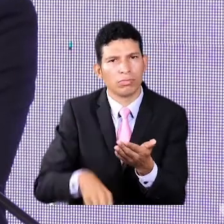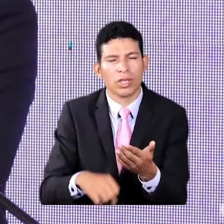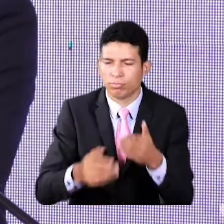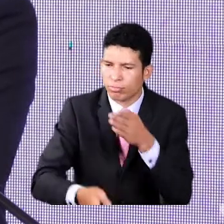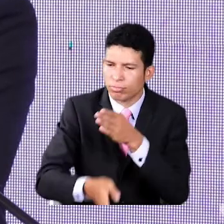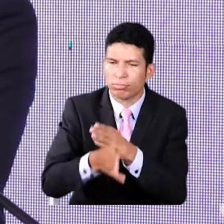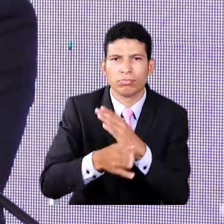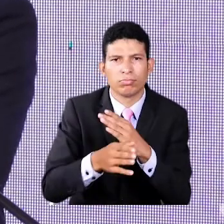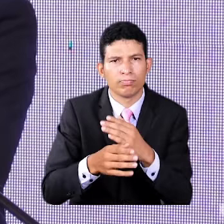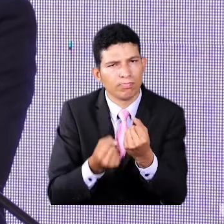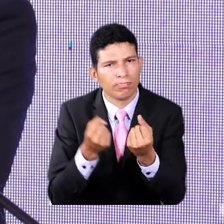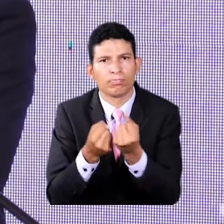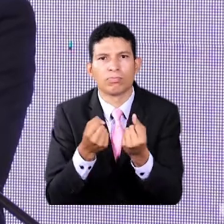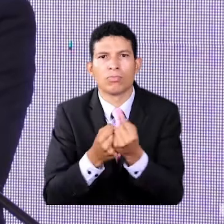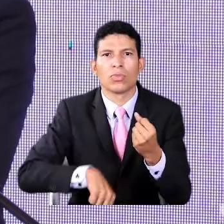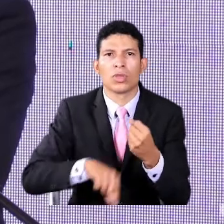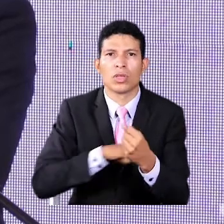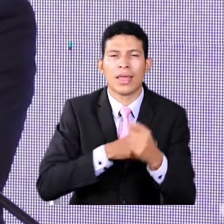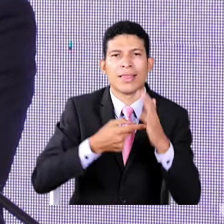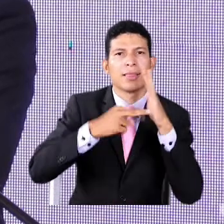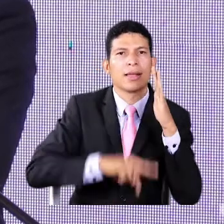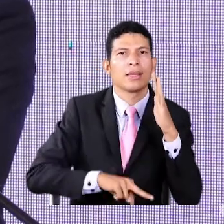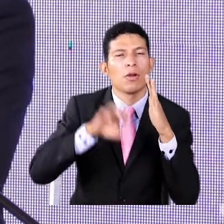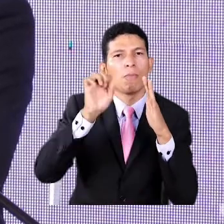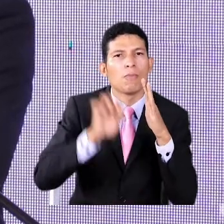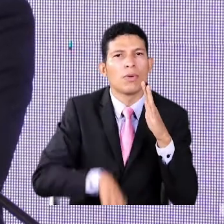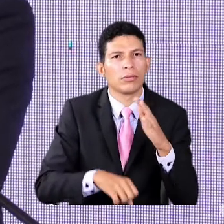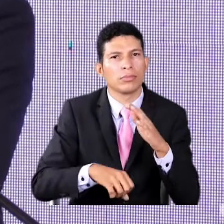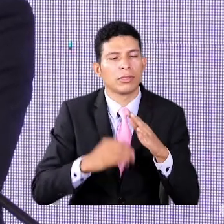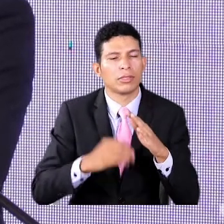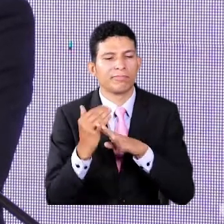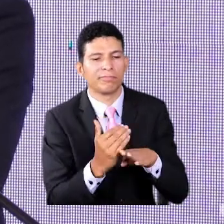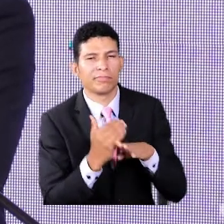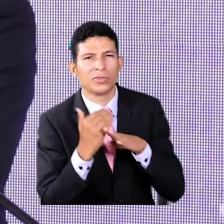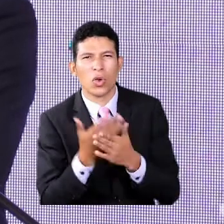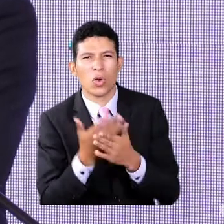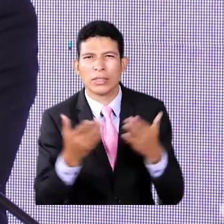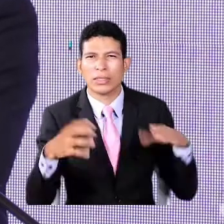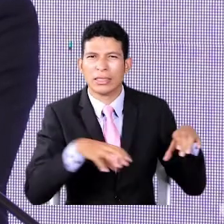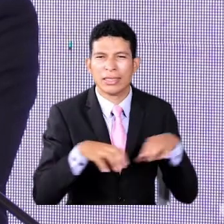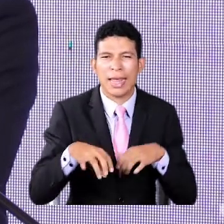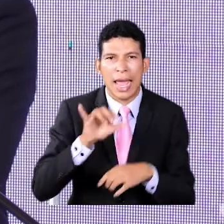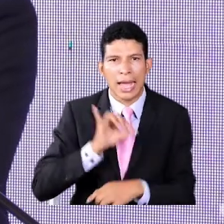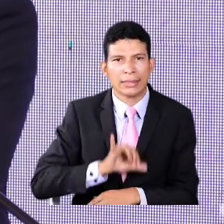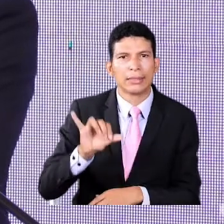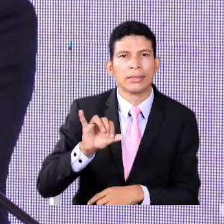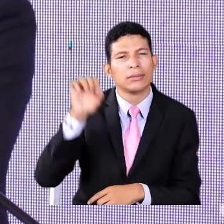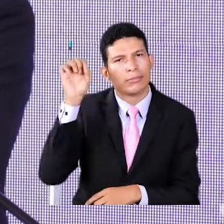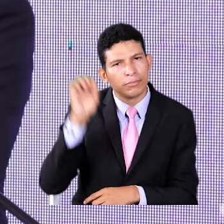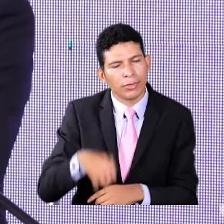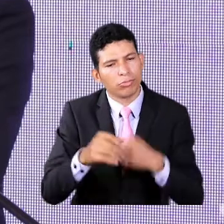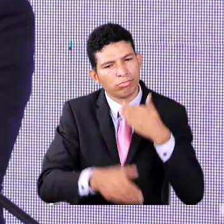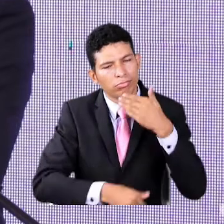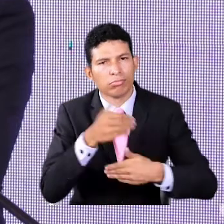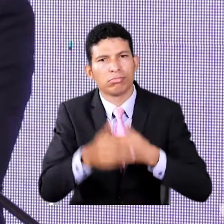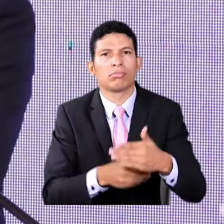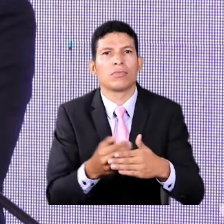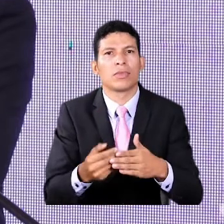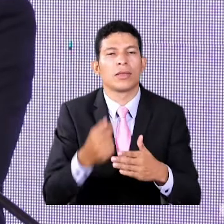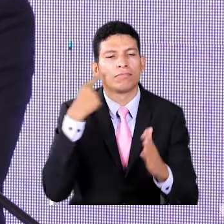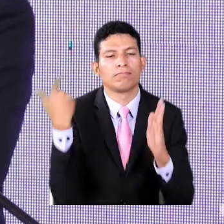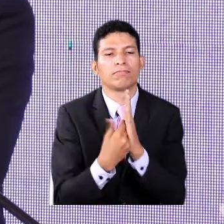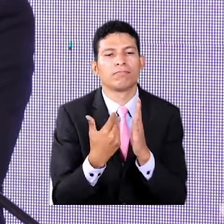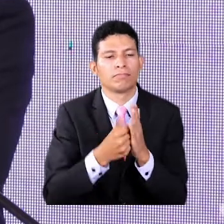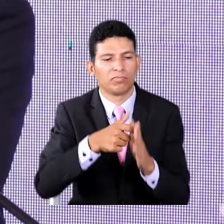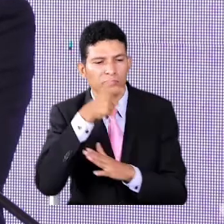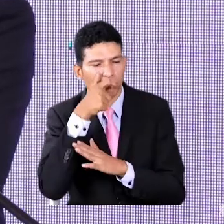con nuestra cooperación técnica en la prevención de hechos de esta naturaleza y seguir realizando procesos de rendición de cuentas que